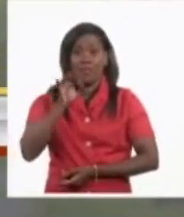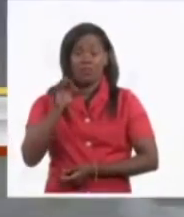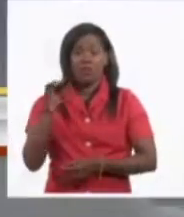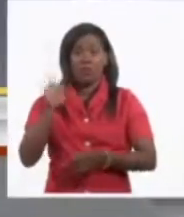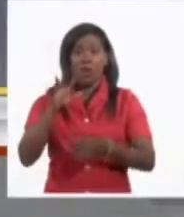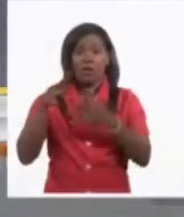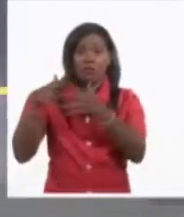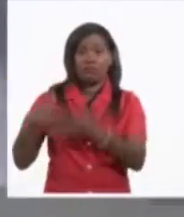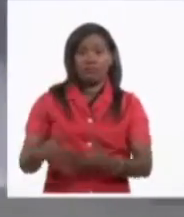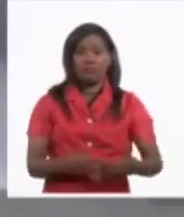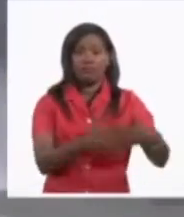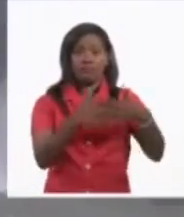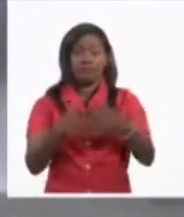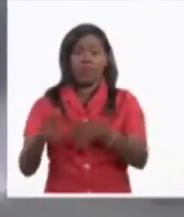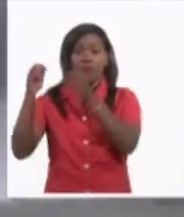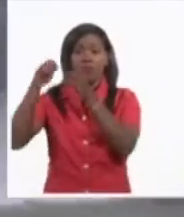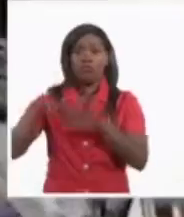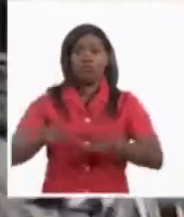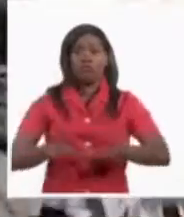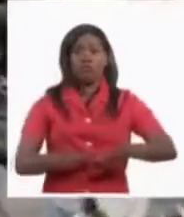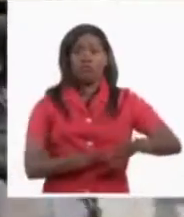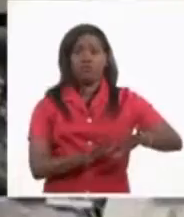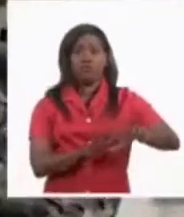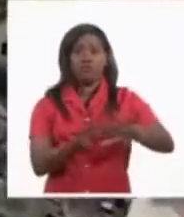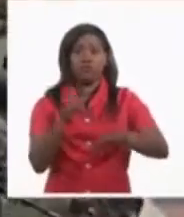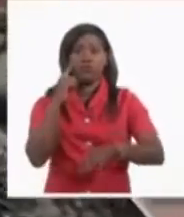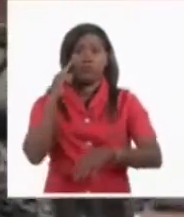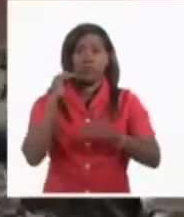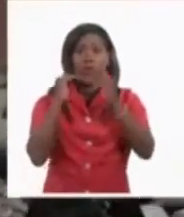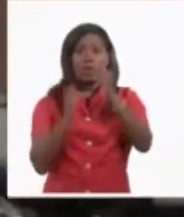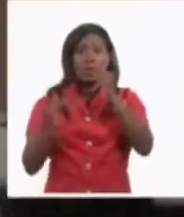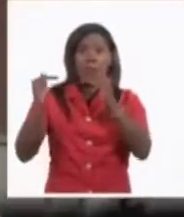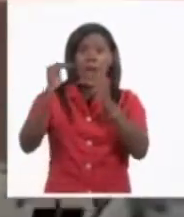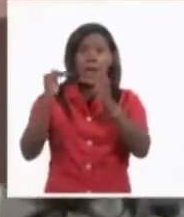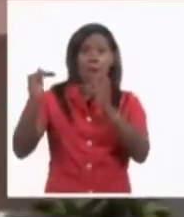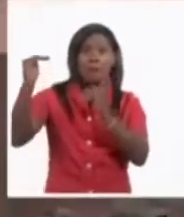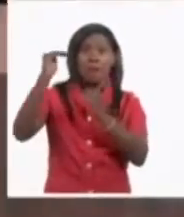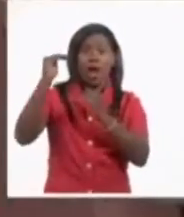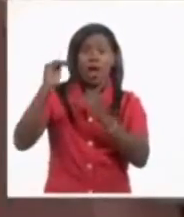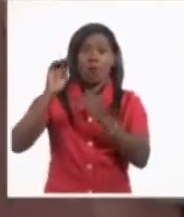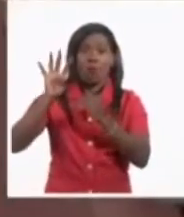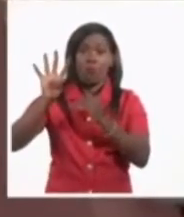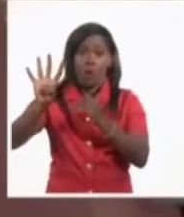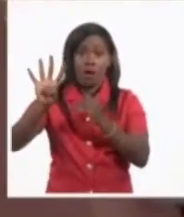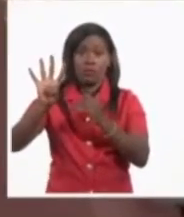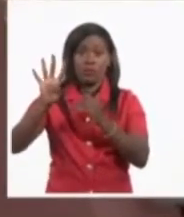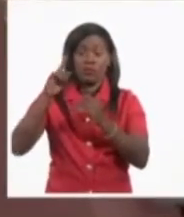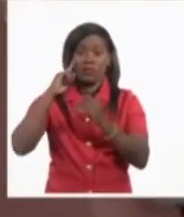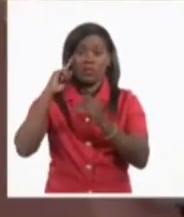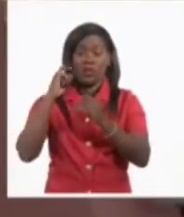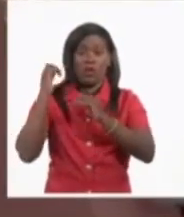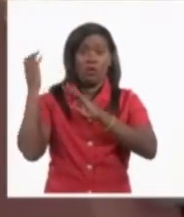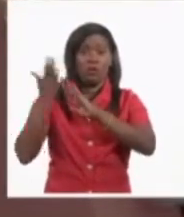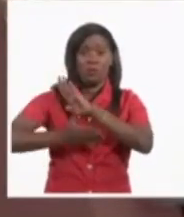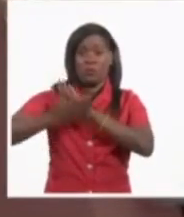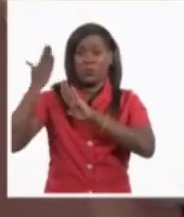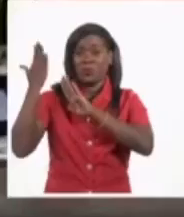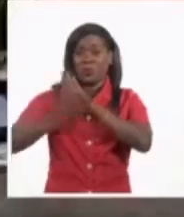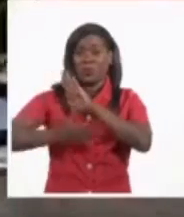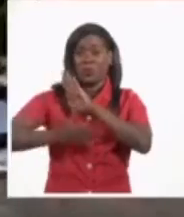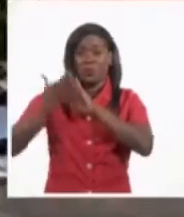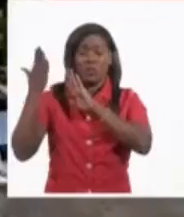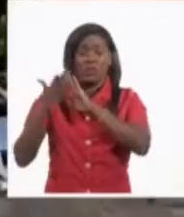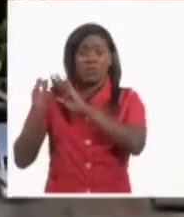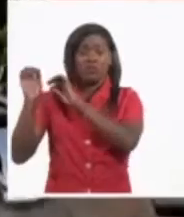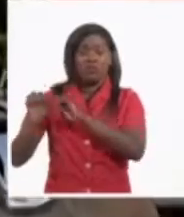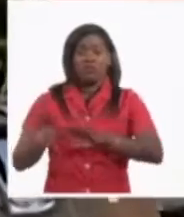miércoles como un huracán de categoría 4. Desató vientos de alrededor 250 kilómetros por hora y causó